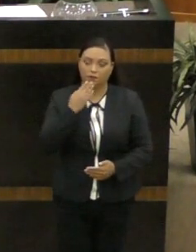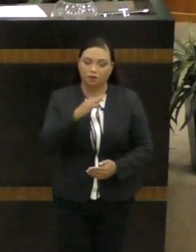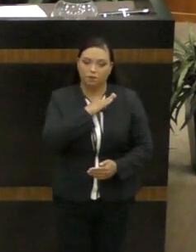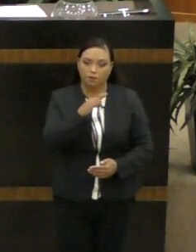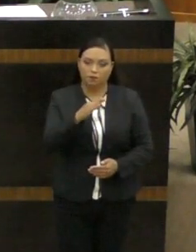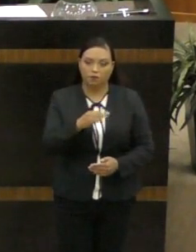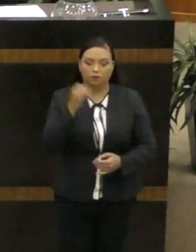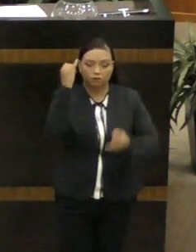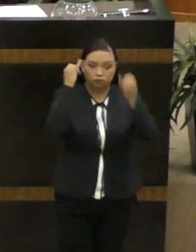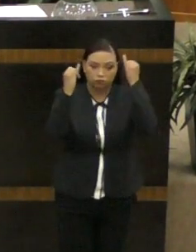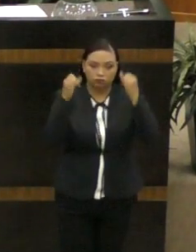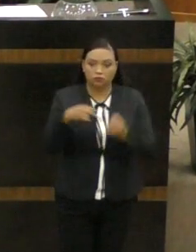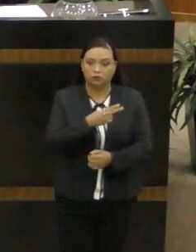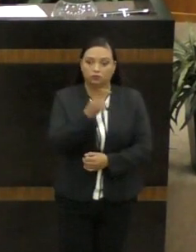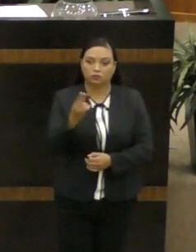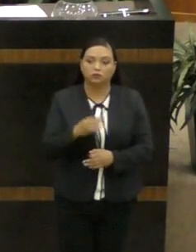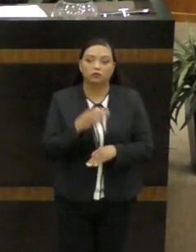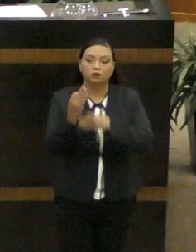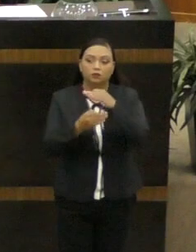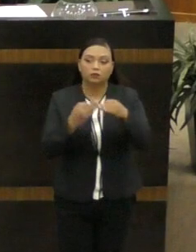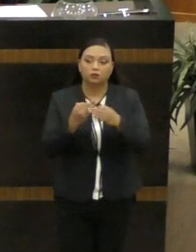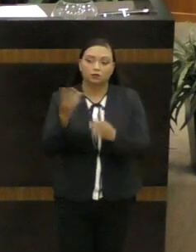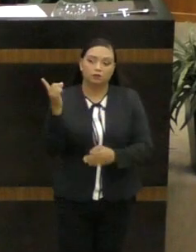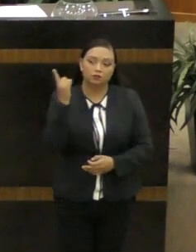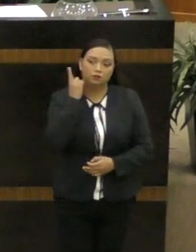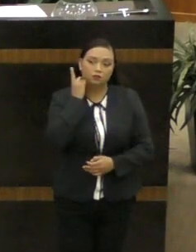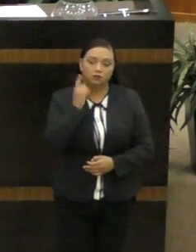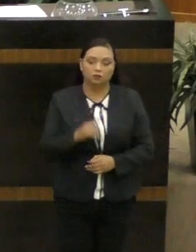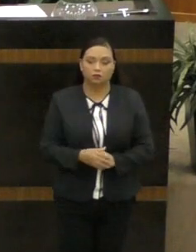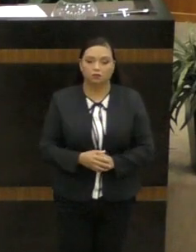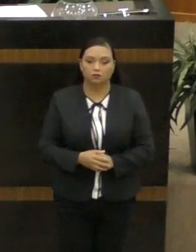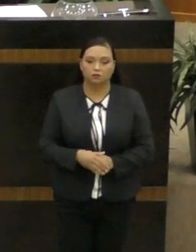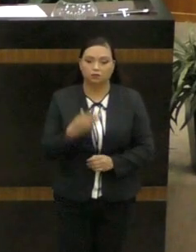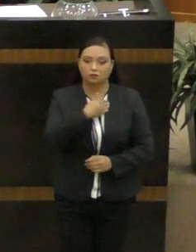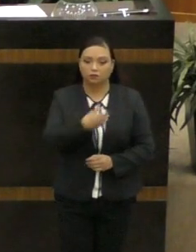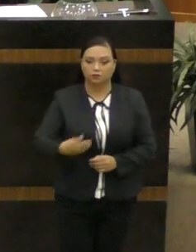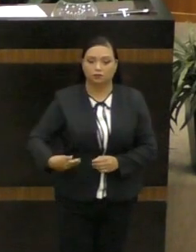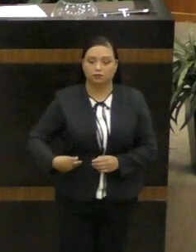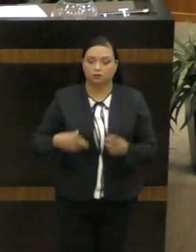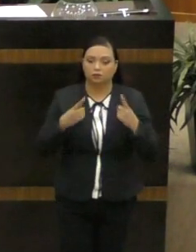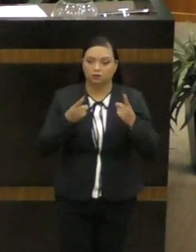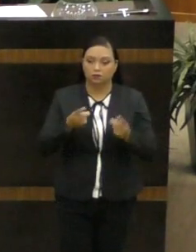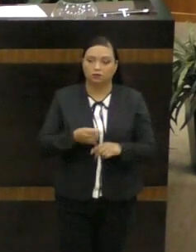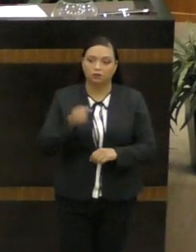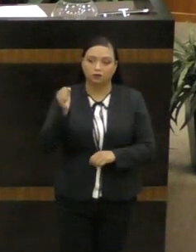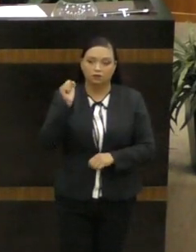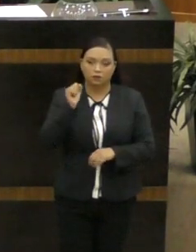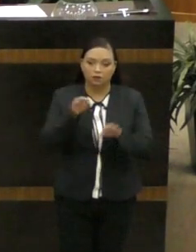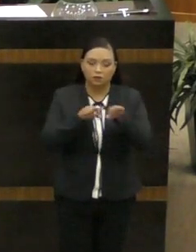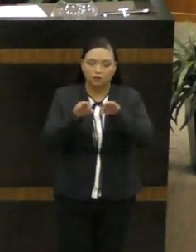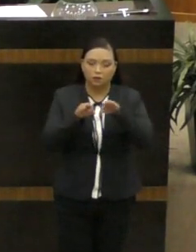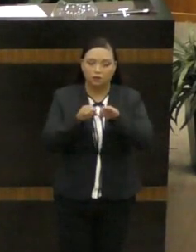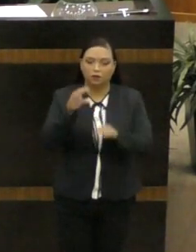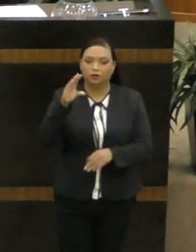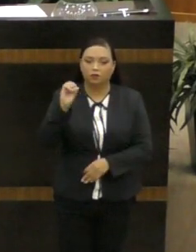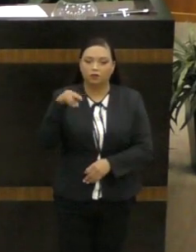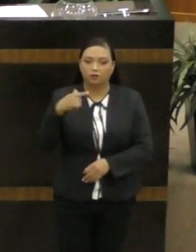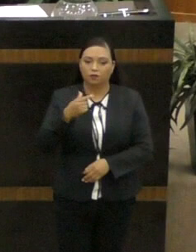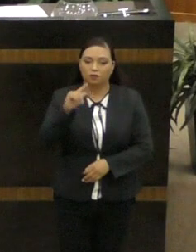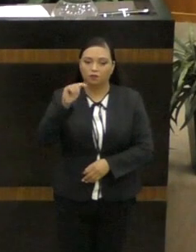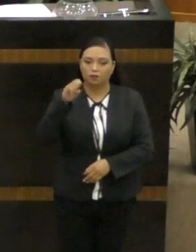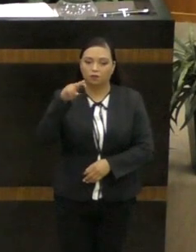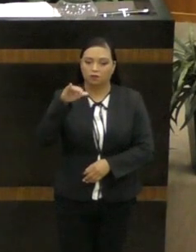someterlas a la consideración de los integrantes del pleno. A efecto, esta presidencia instruye a servicios técnicos del Congreso para que en este